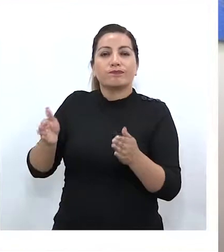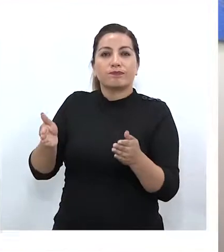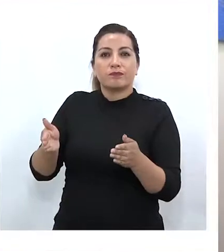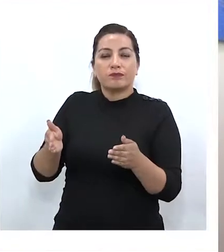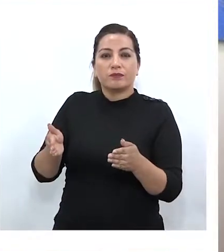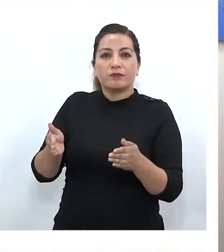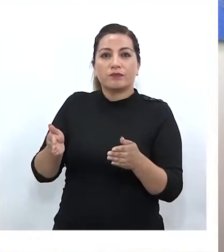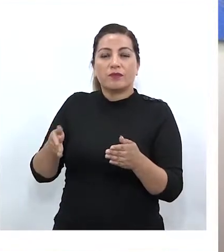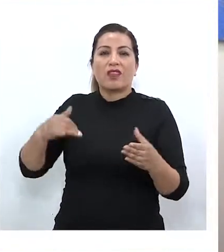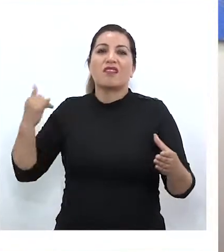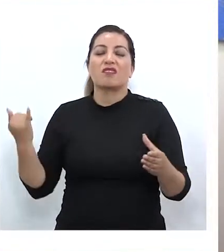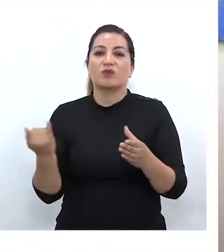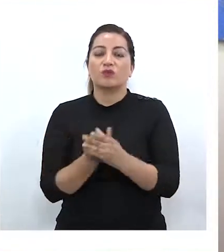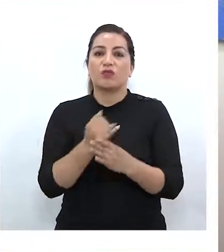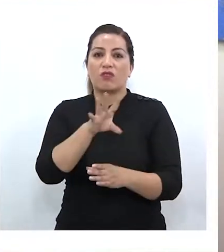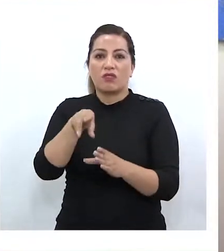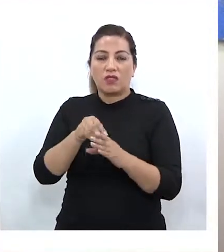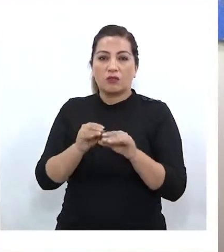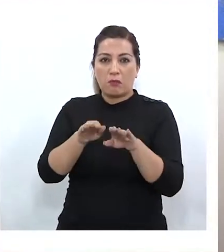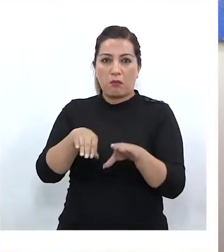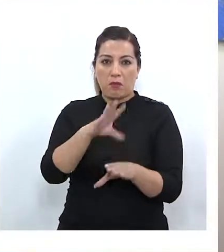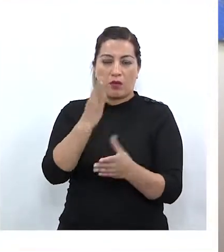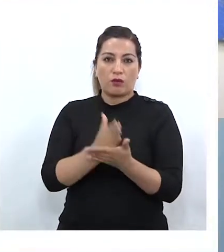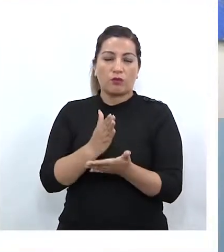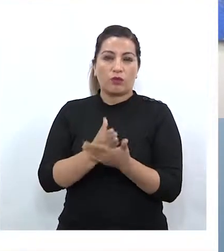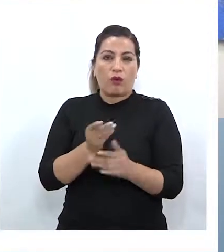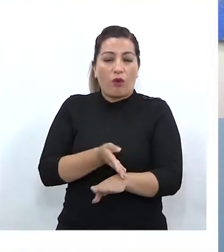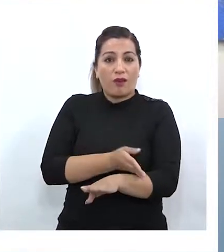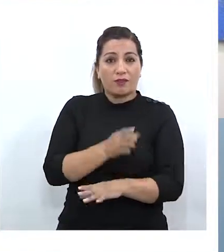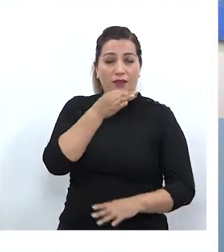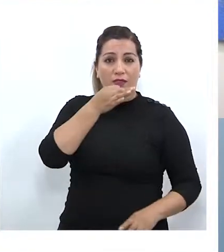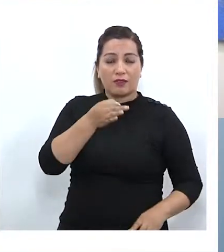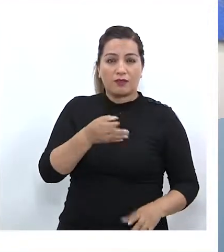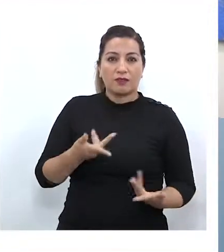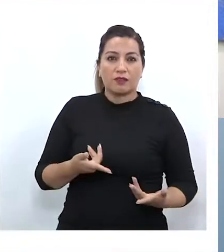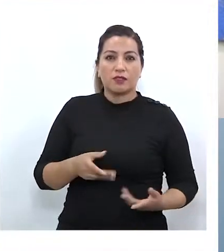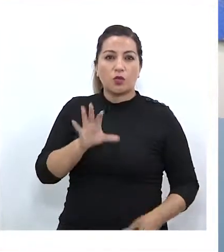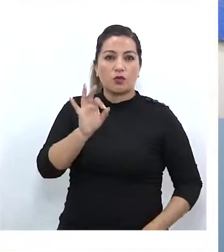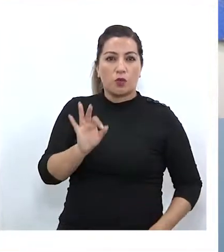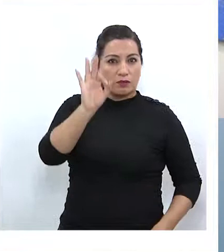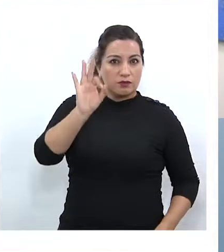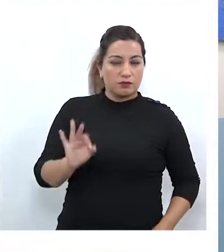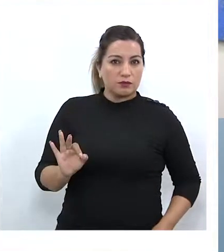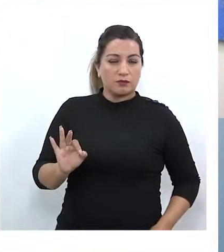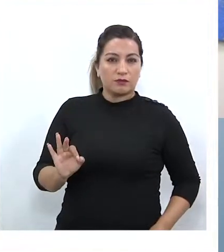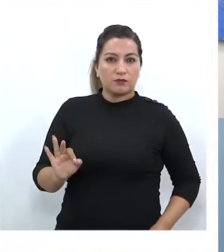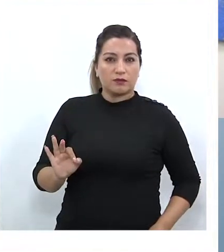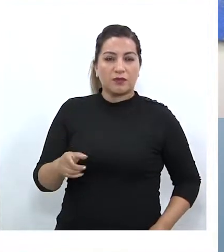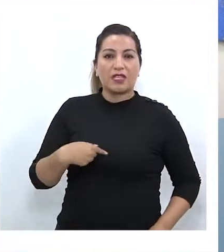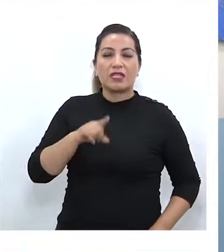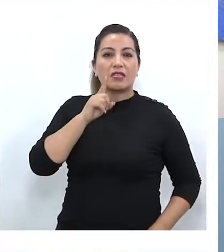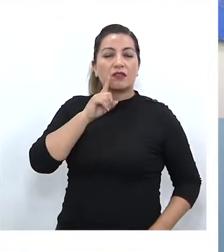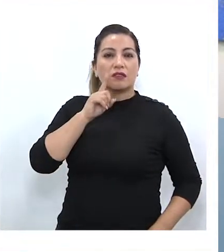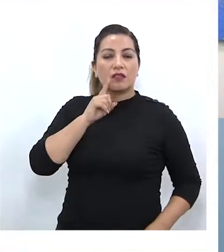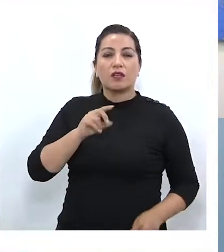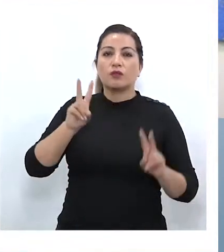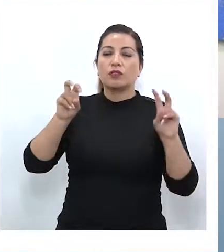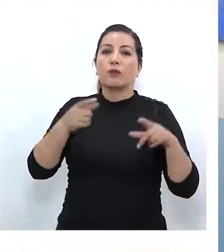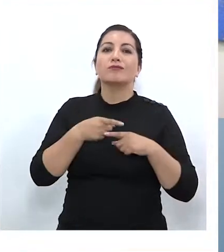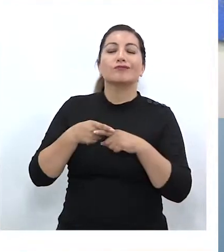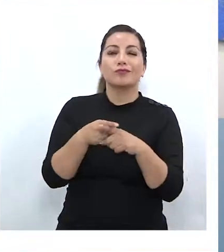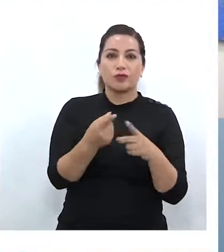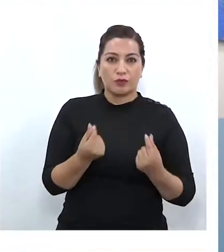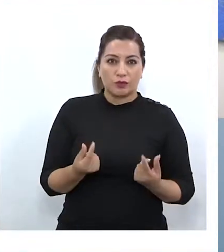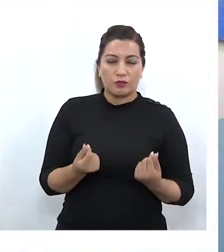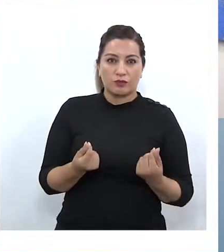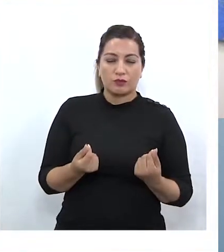fomentan la inclusión dentro de esos mismos establecimientos. Como le decía, asegurando que al menos un 50% venga de un contexto